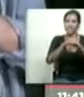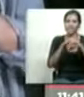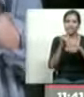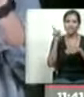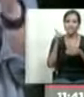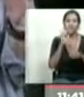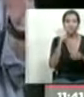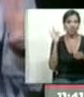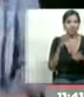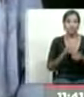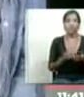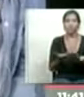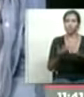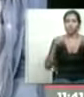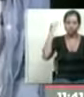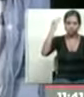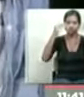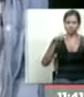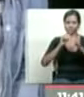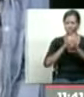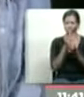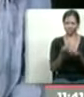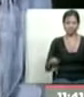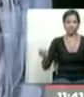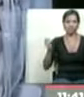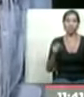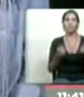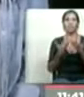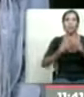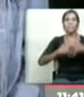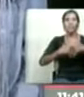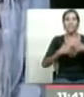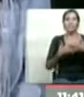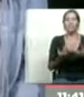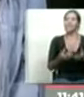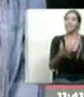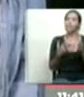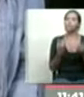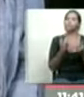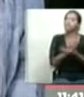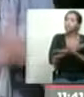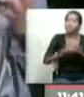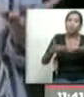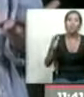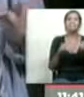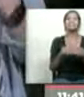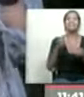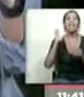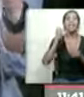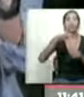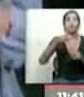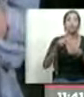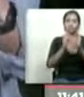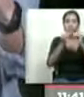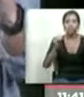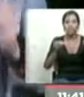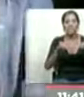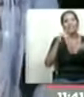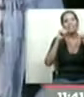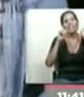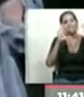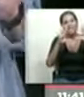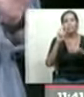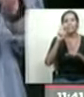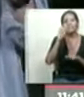resultaron totalmente destruidos. Varias empresas y ciudadanos ya donaron cientos de millones de euros para su reconstrucción, que se tomaría entre 10 y 20